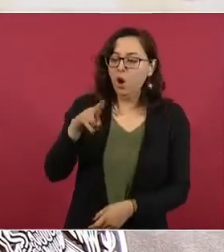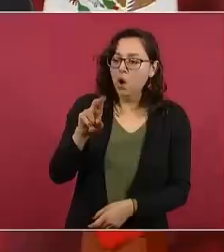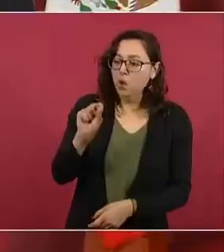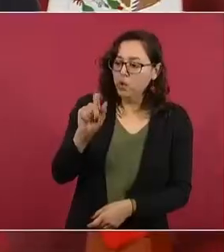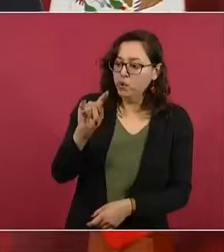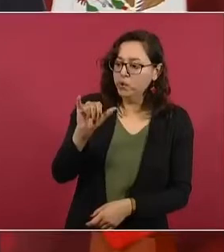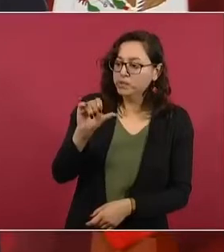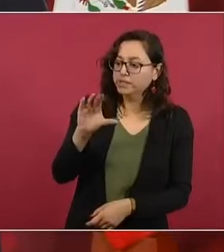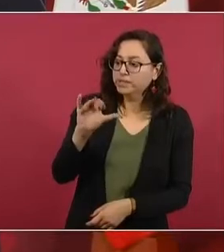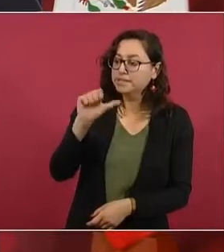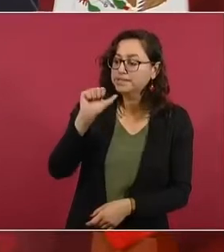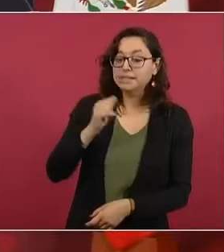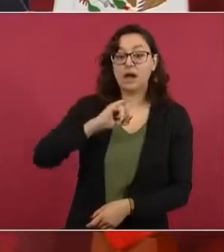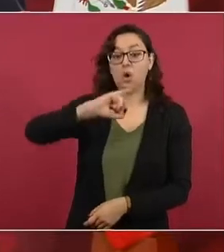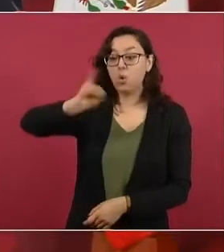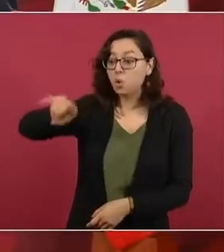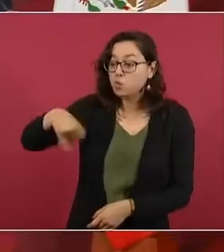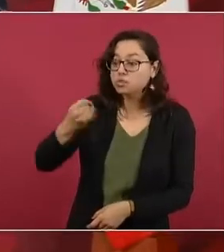del Derecho